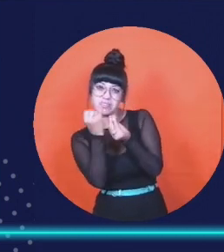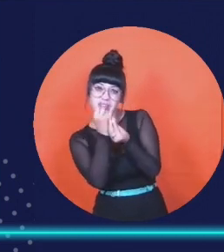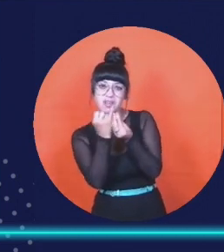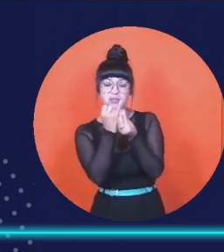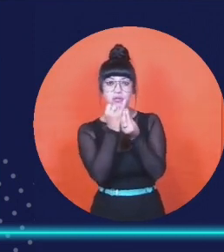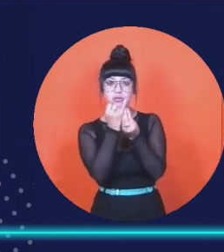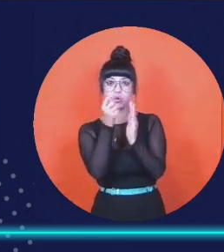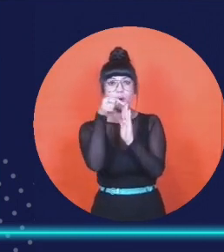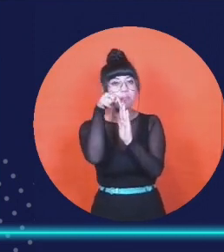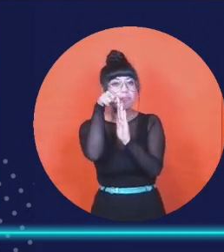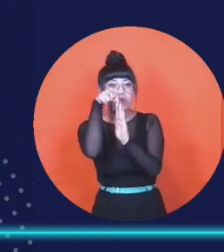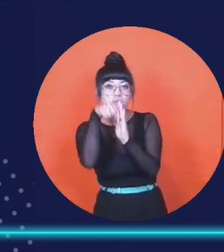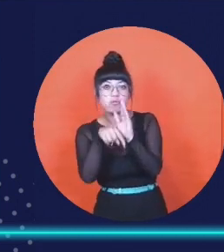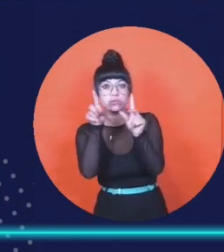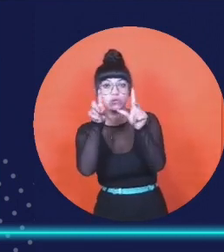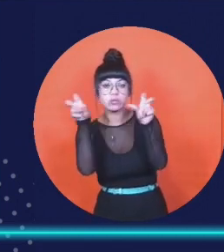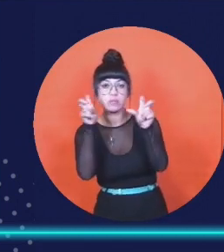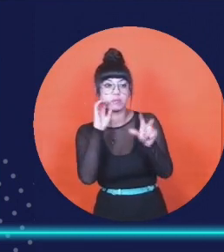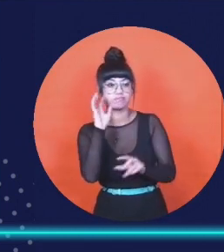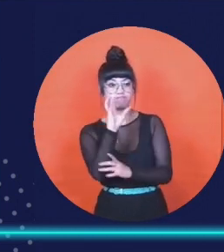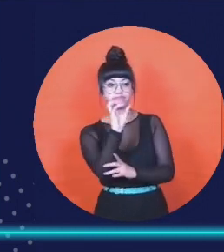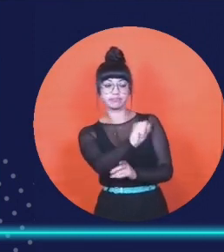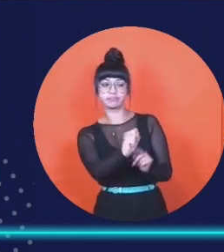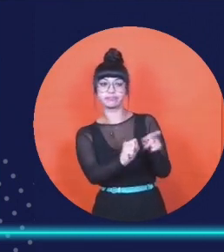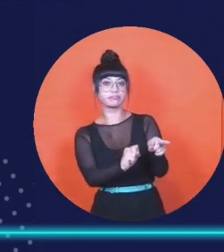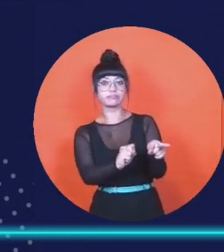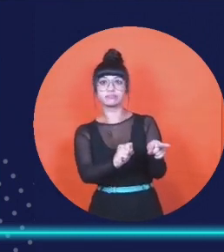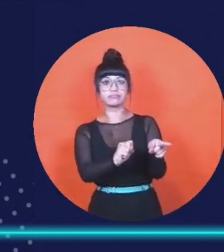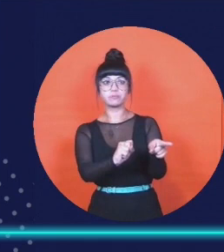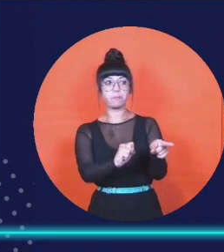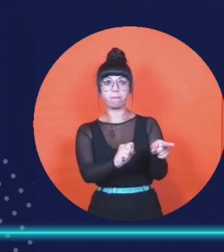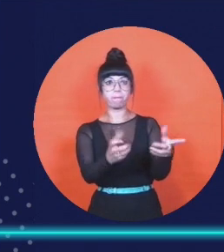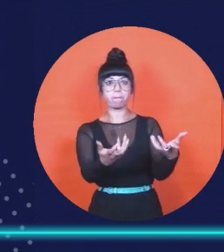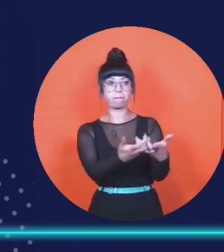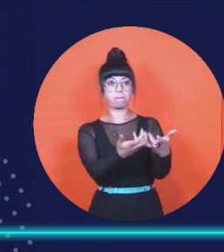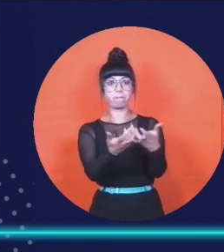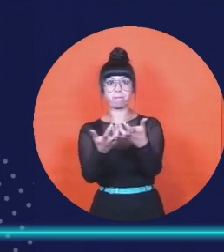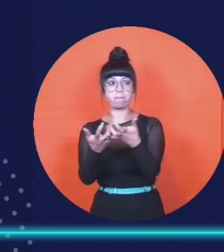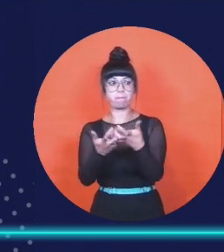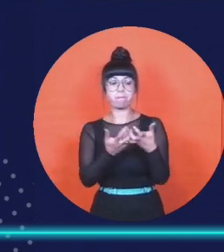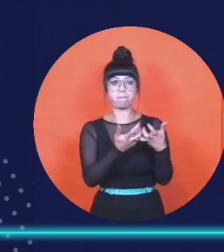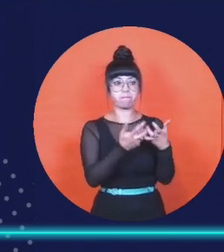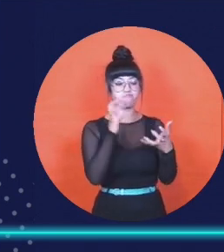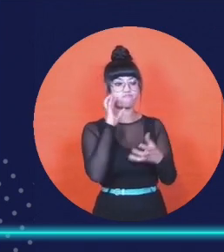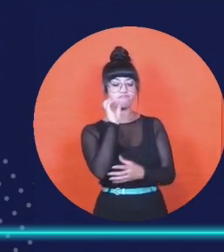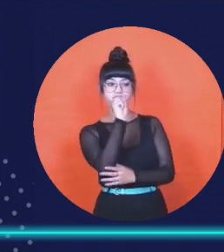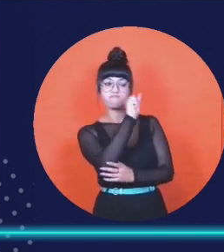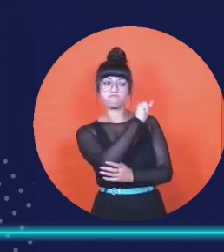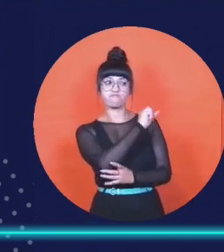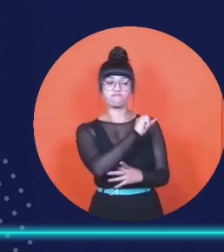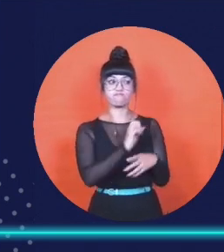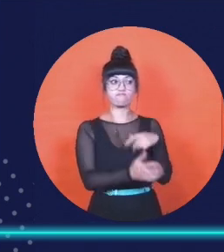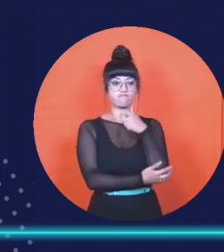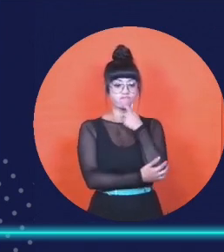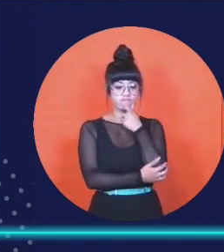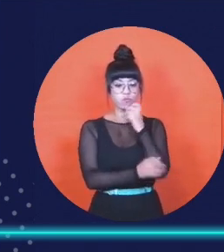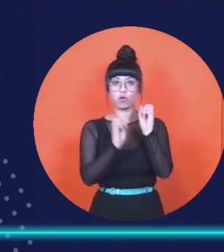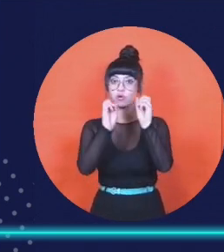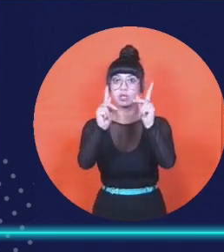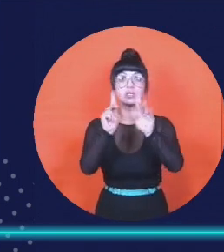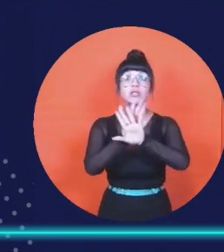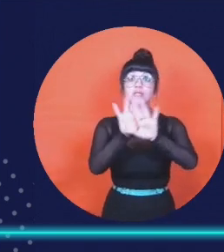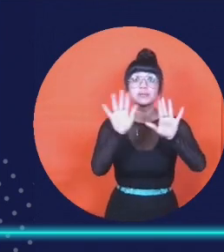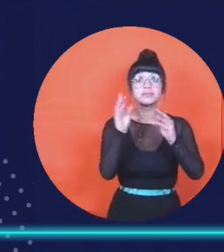que se vuelven muy relevantes, empezamos a tener vacíos que los vamos identificando. Y hay una cosa